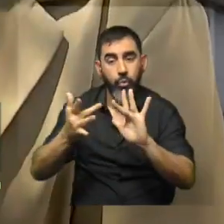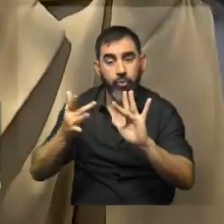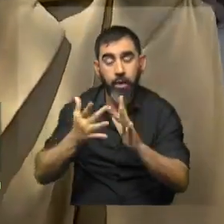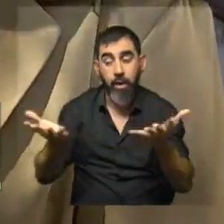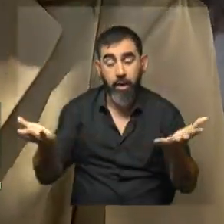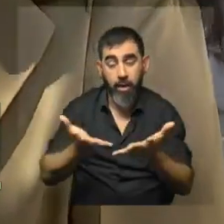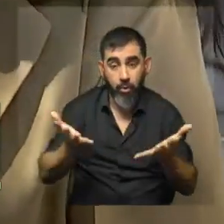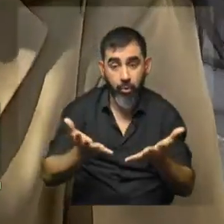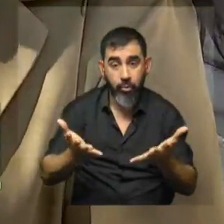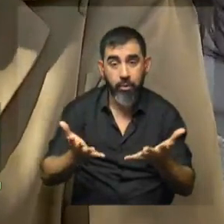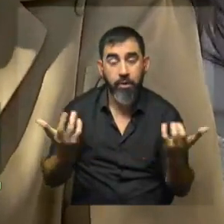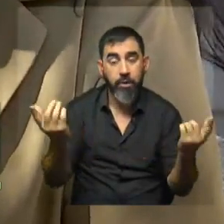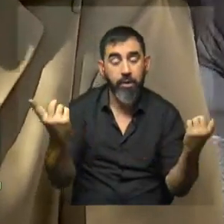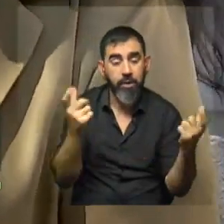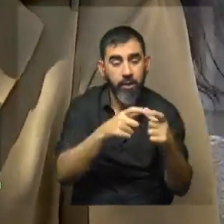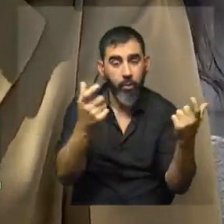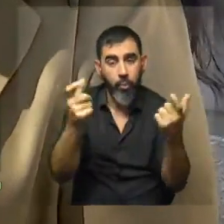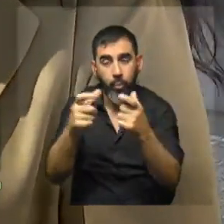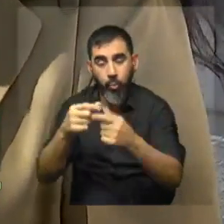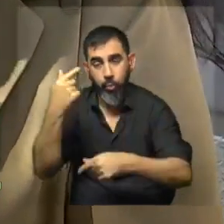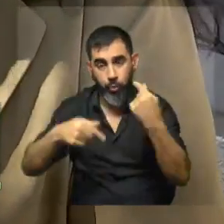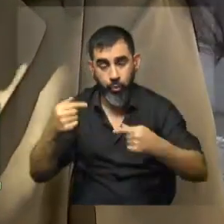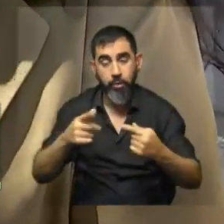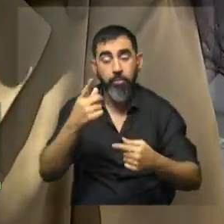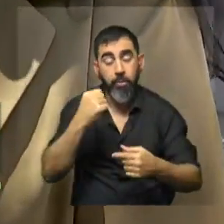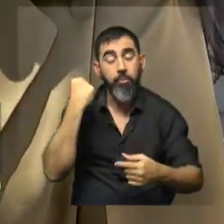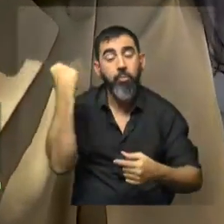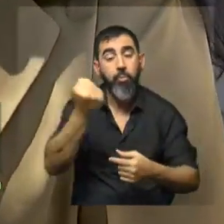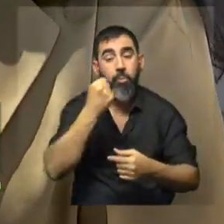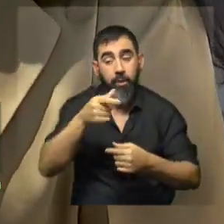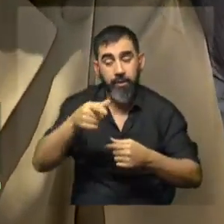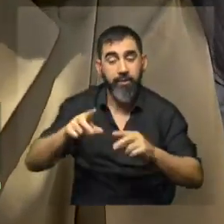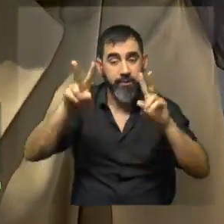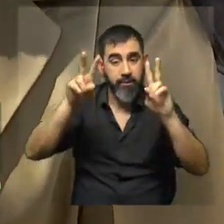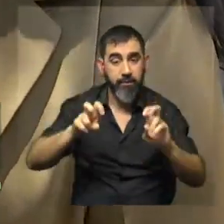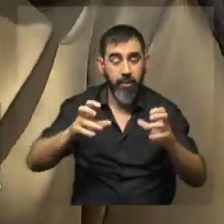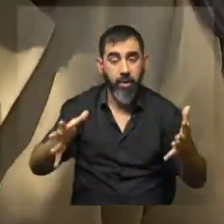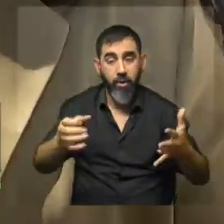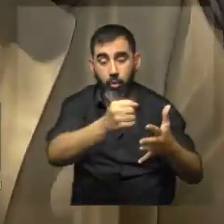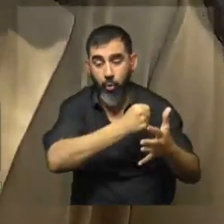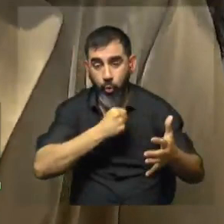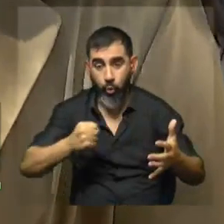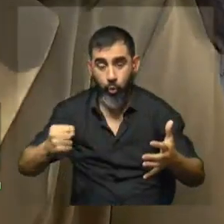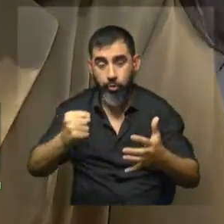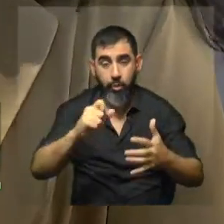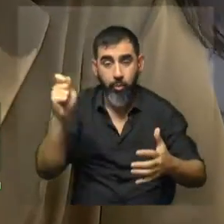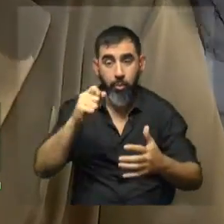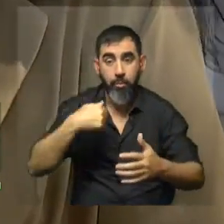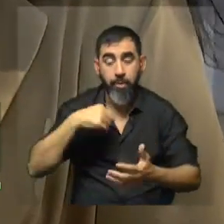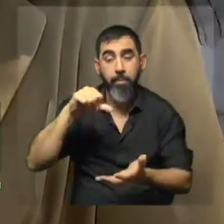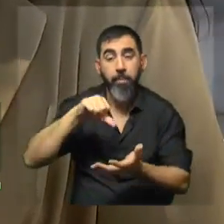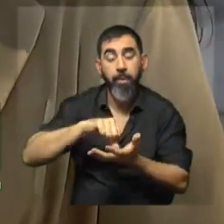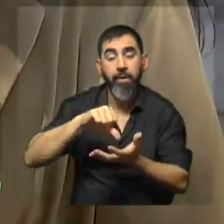ahora, vamos a tener varios encuentros, varias reuniones, pero yo creo que es importante lo que usted está diciendo con respecto a esas ollas populares, que en mi país se llaman